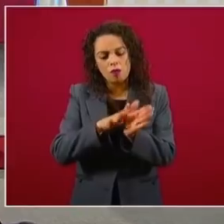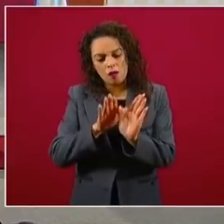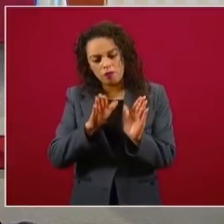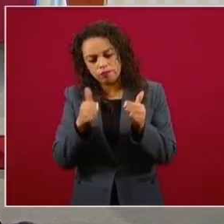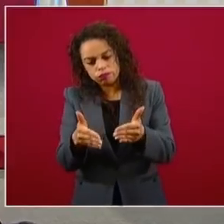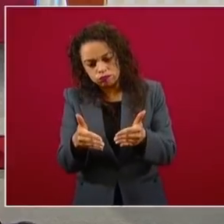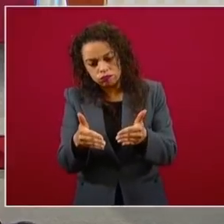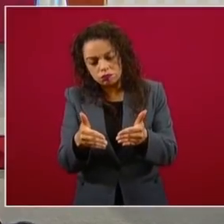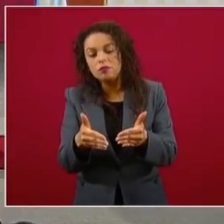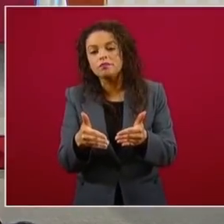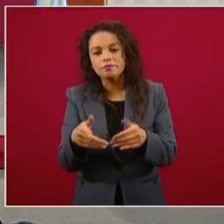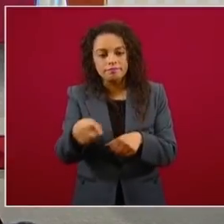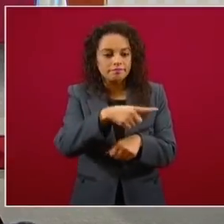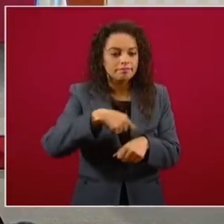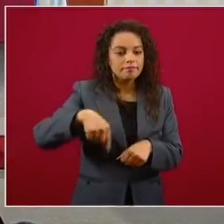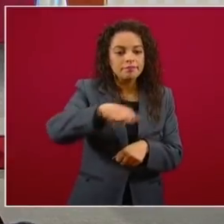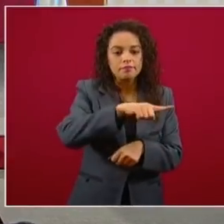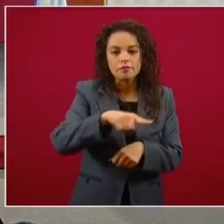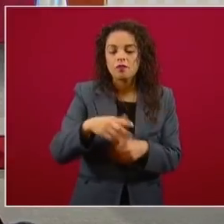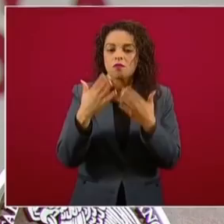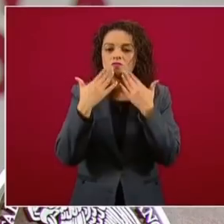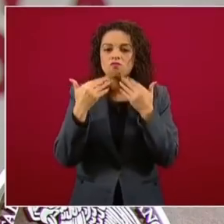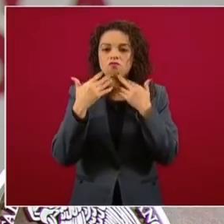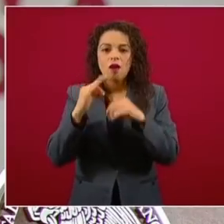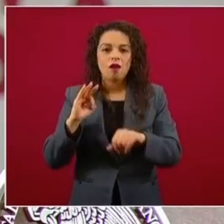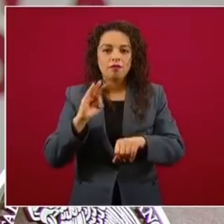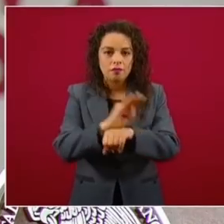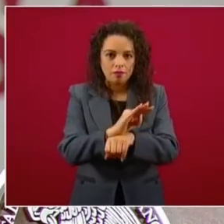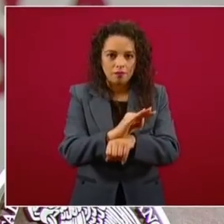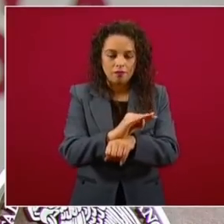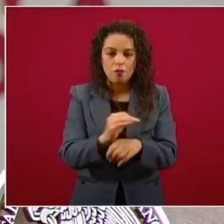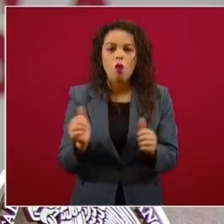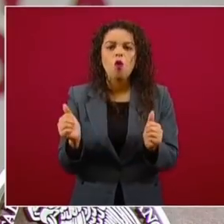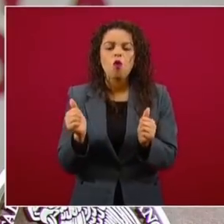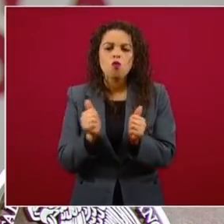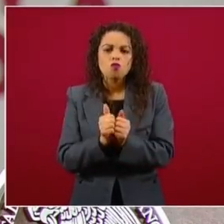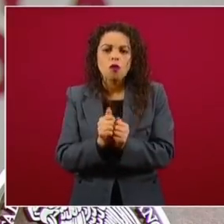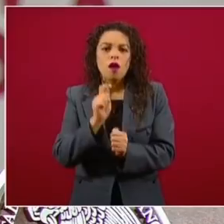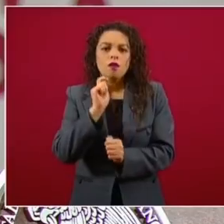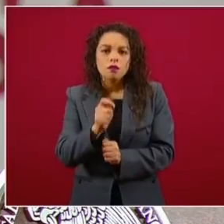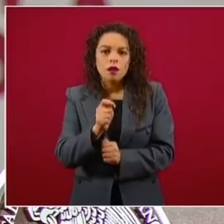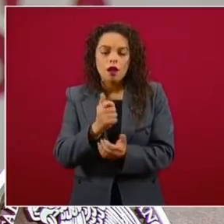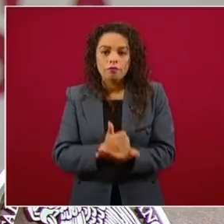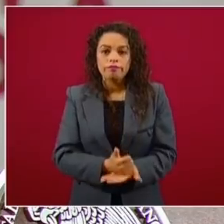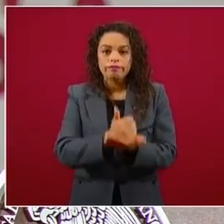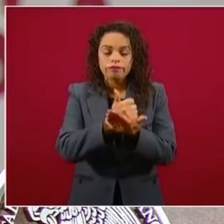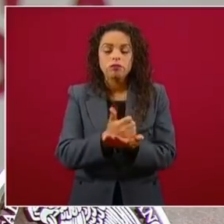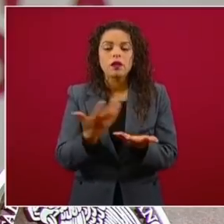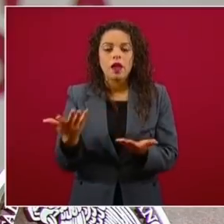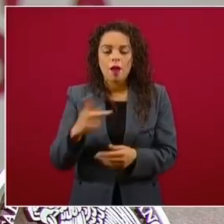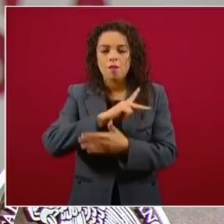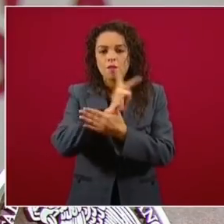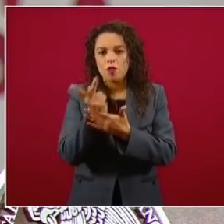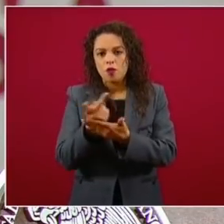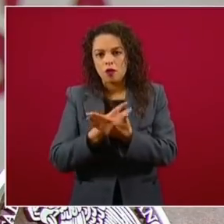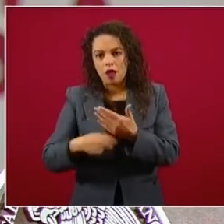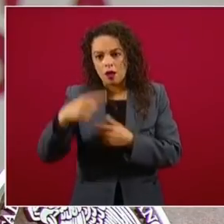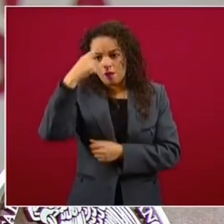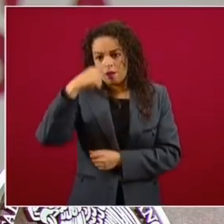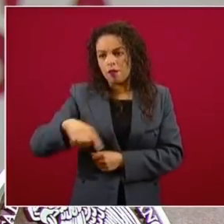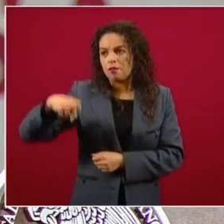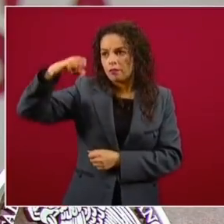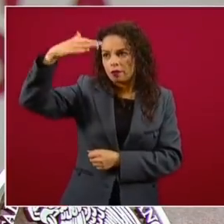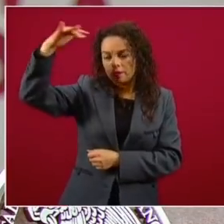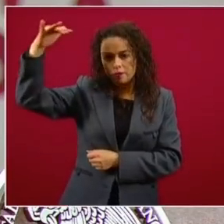más vulnerables, tanto los programas de créditos como todos los programas que ya existían sociales de adultos mayores,